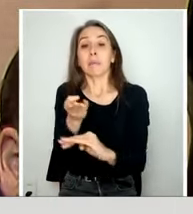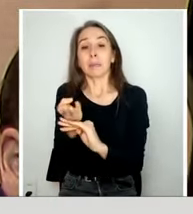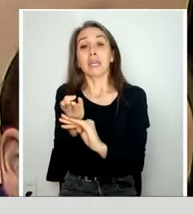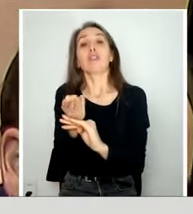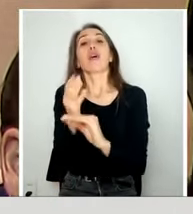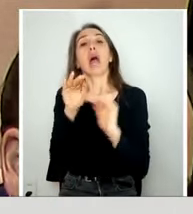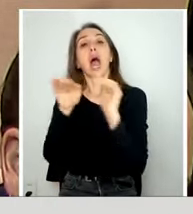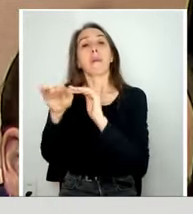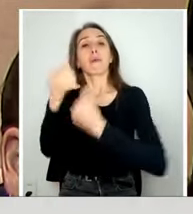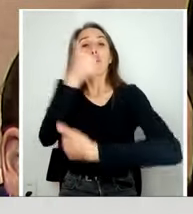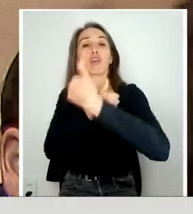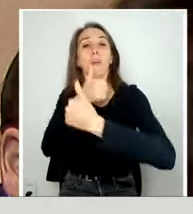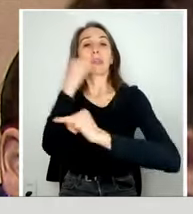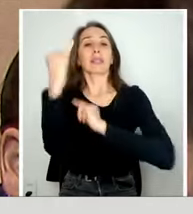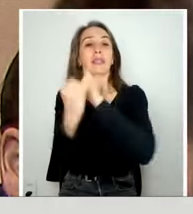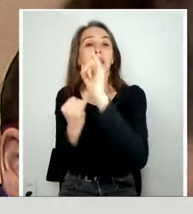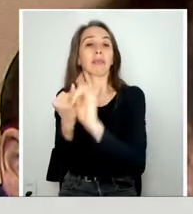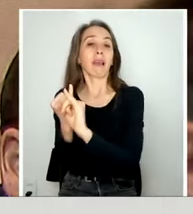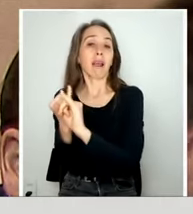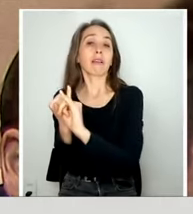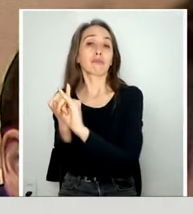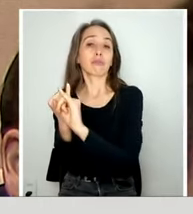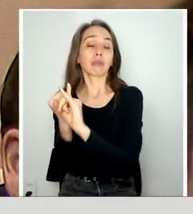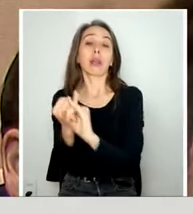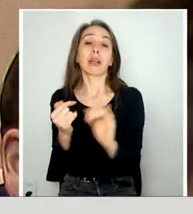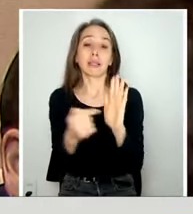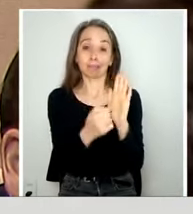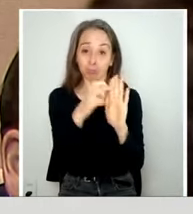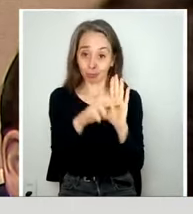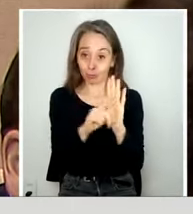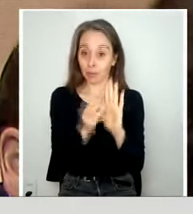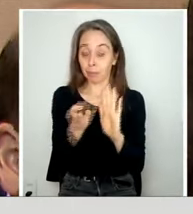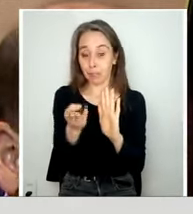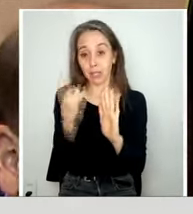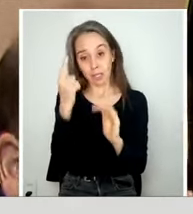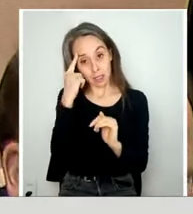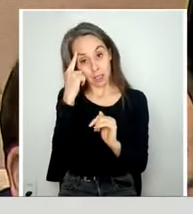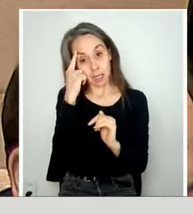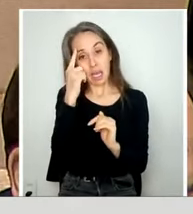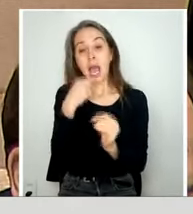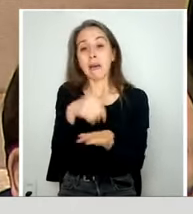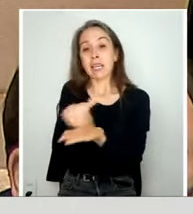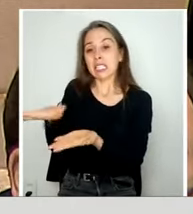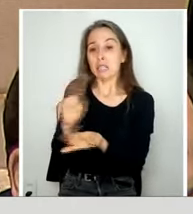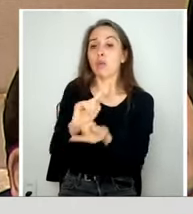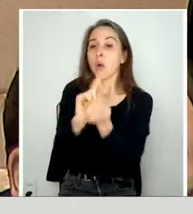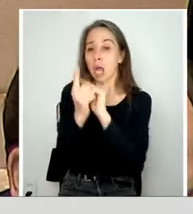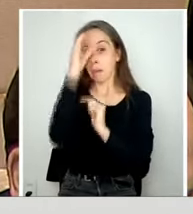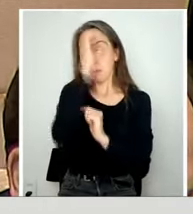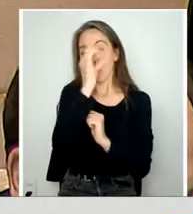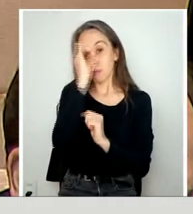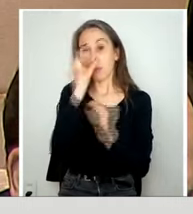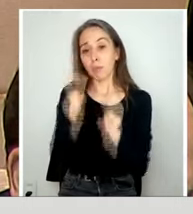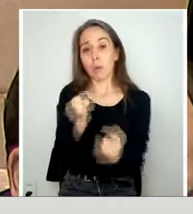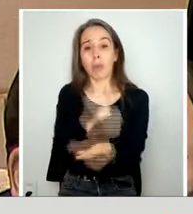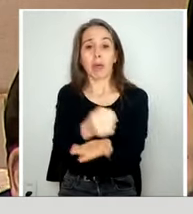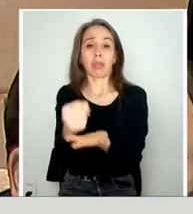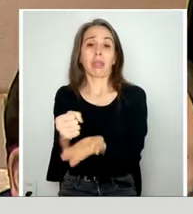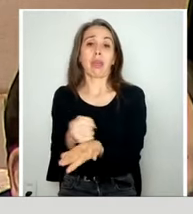en este caso que estamos pidiendo la reconsideración también se pueda hacer